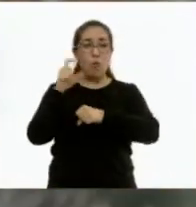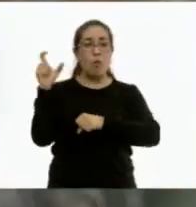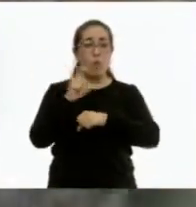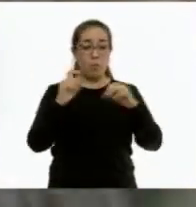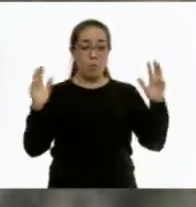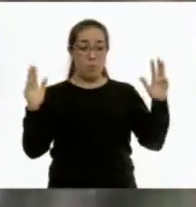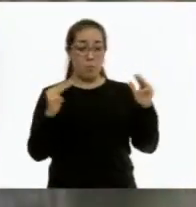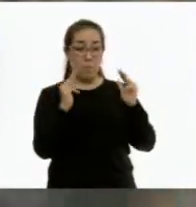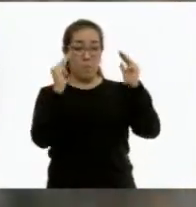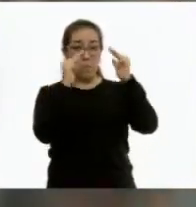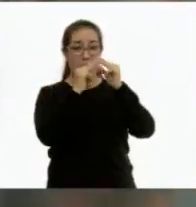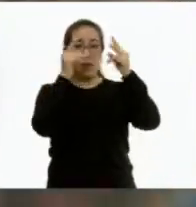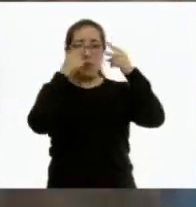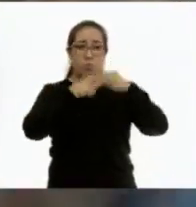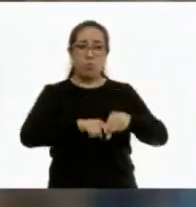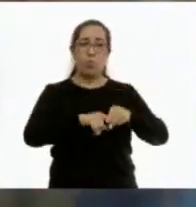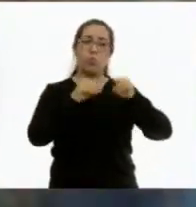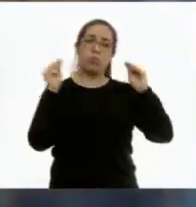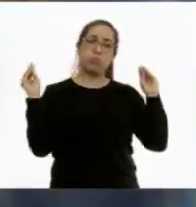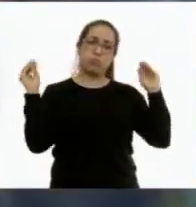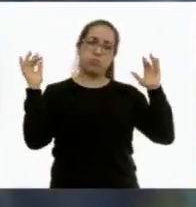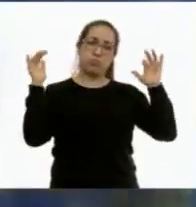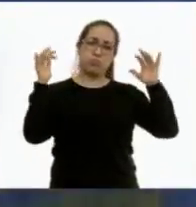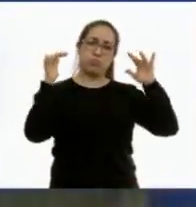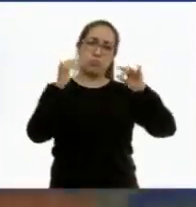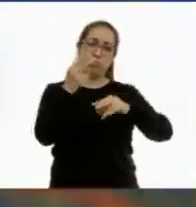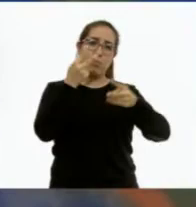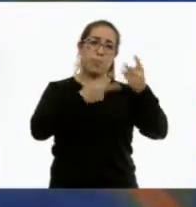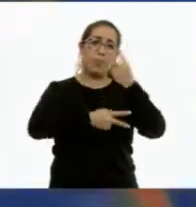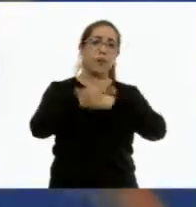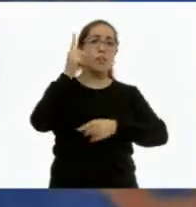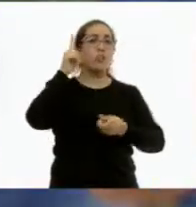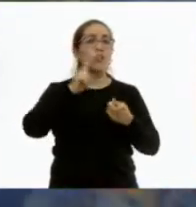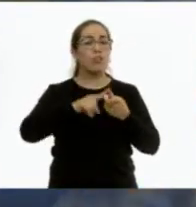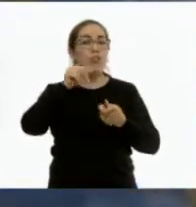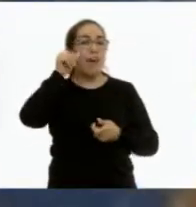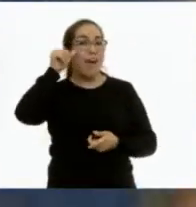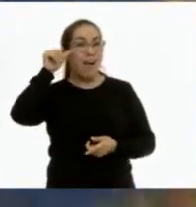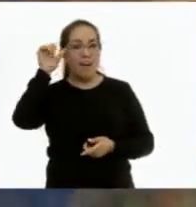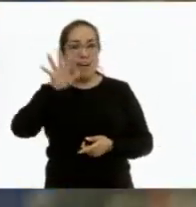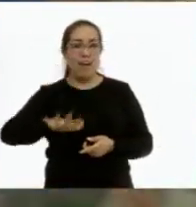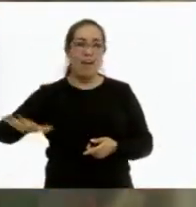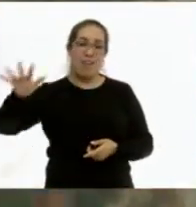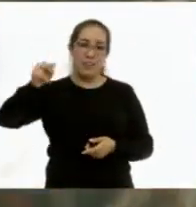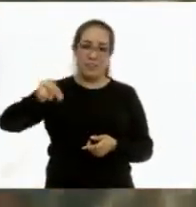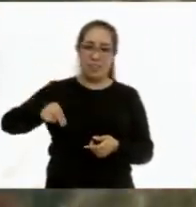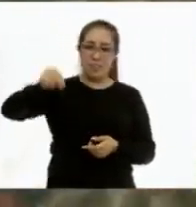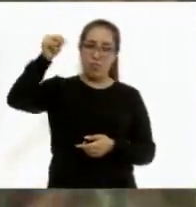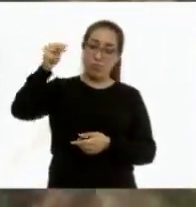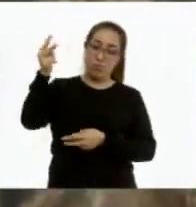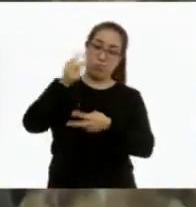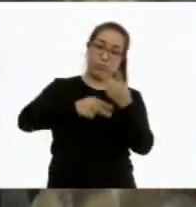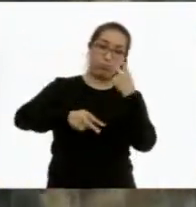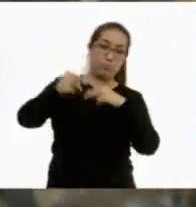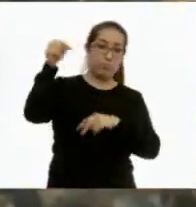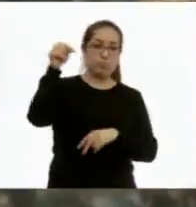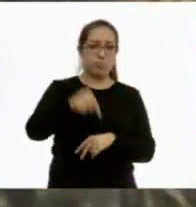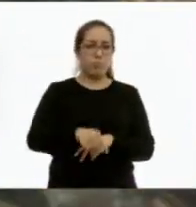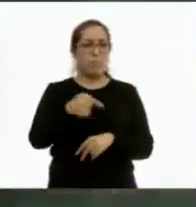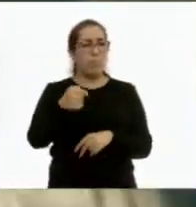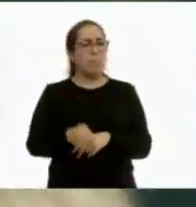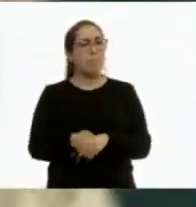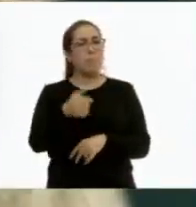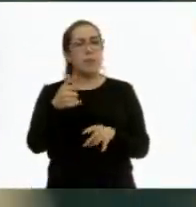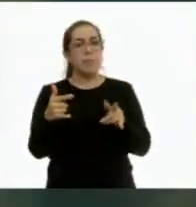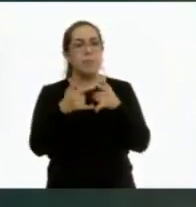glaciar, permitió el paso de oleadas de humanos provenientes del norte de Asia. Una de las primeras historias que se pueden